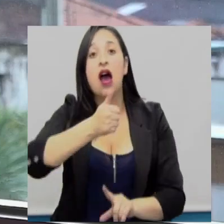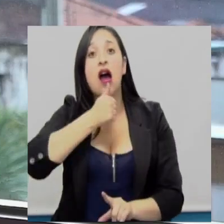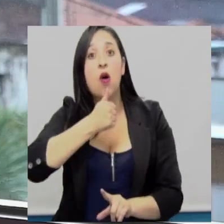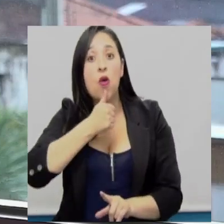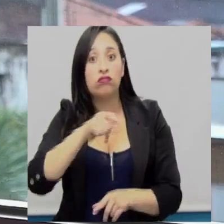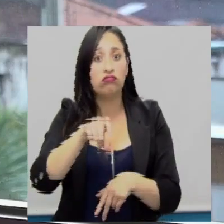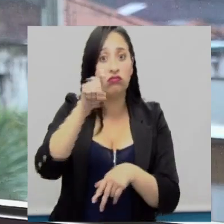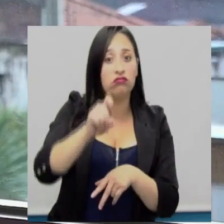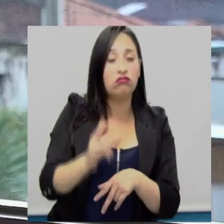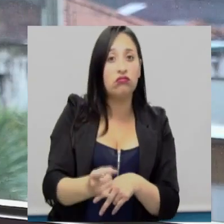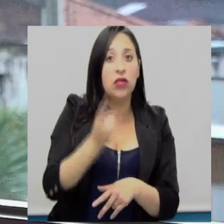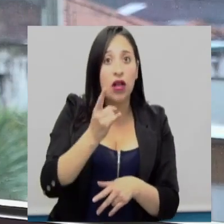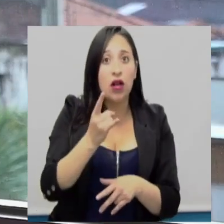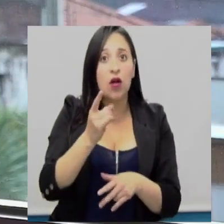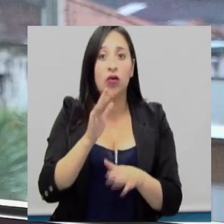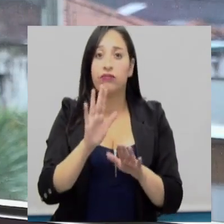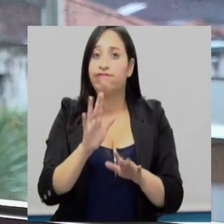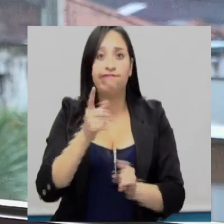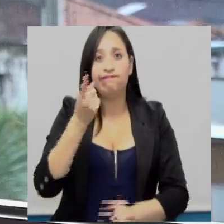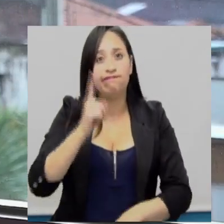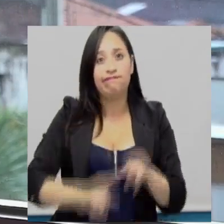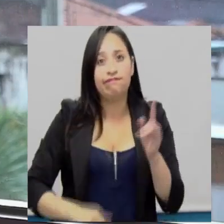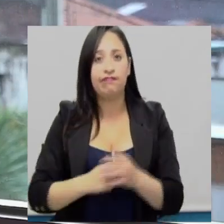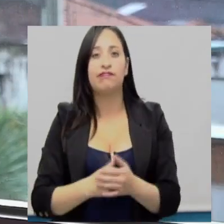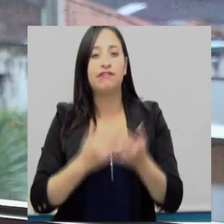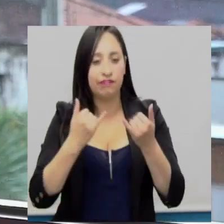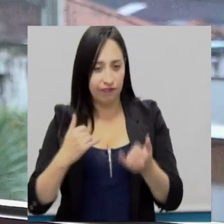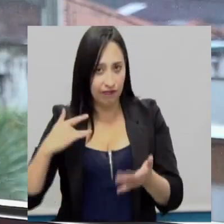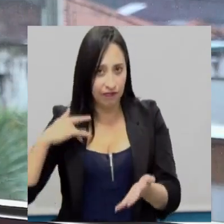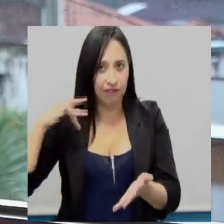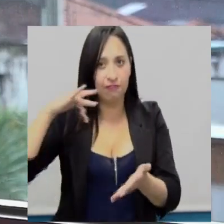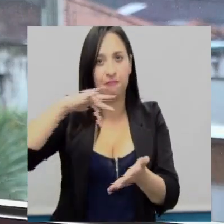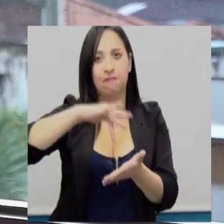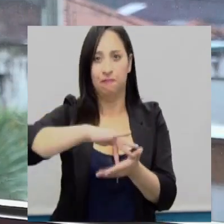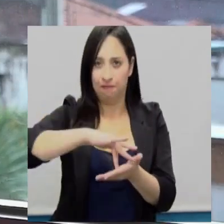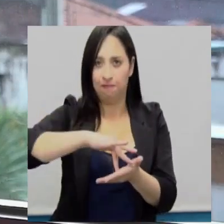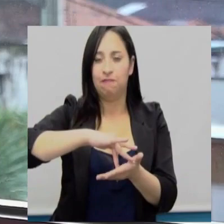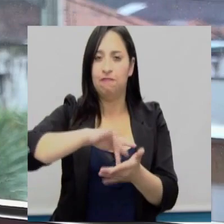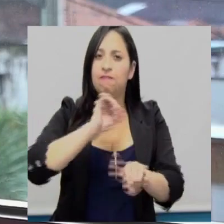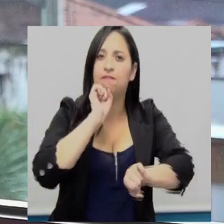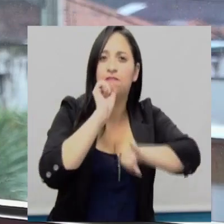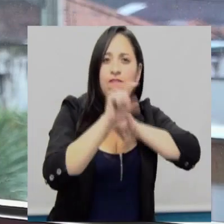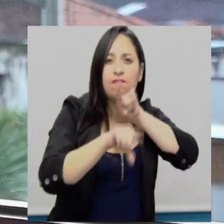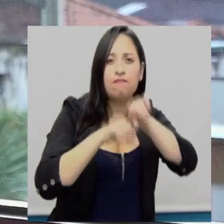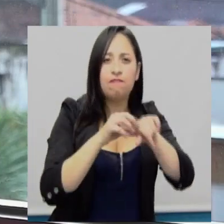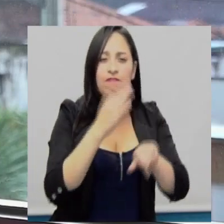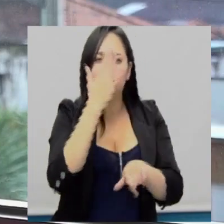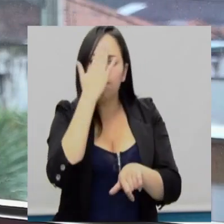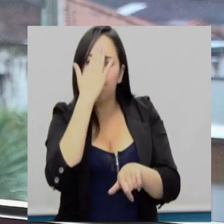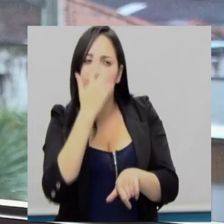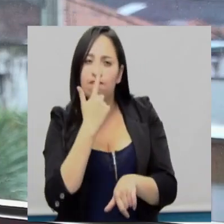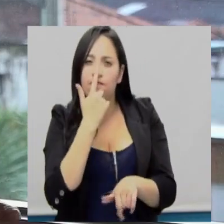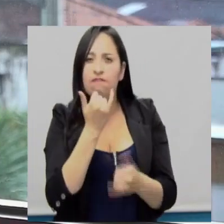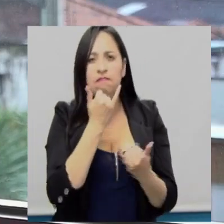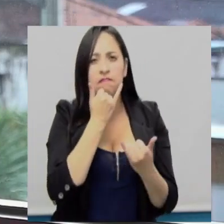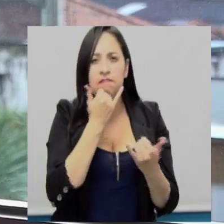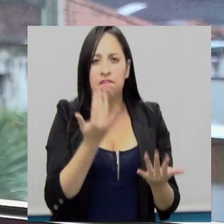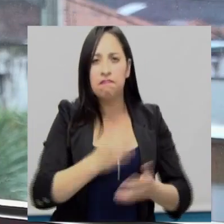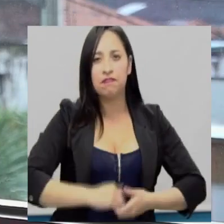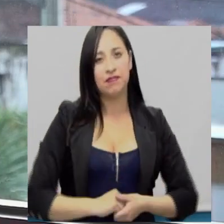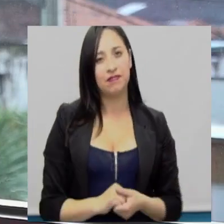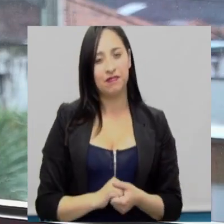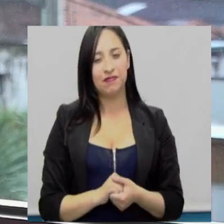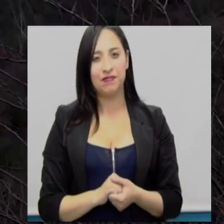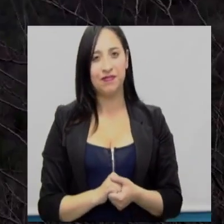satisfacer así sus necesidades más básicas. Estuvimos con ellos, acompañándolos para conocer de cerca este